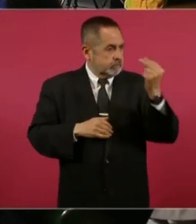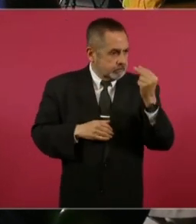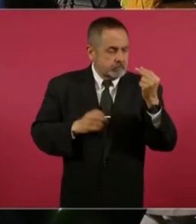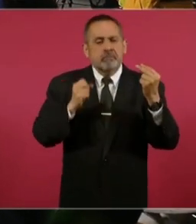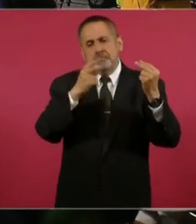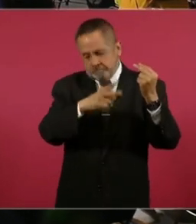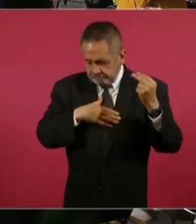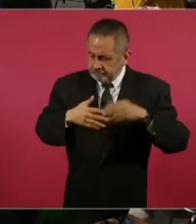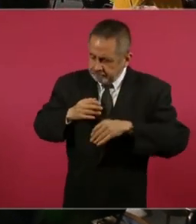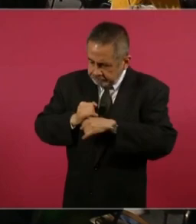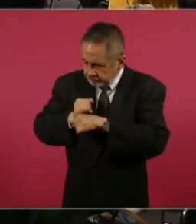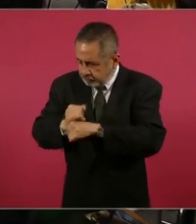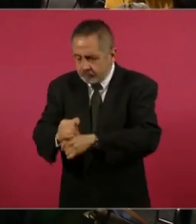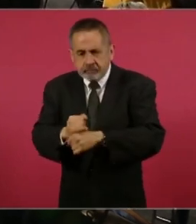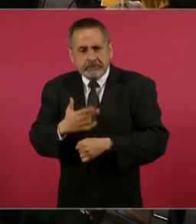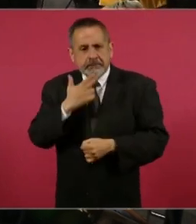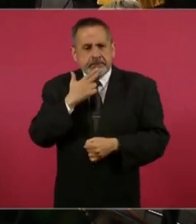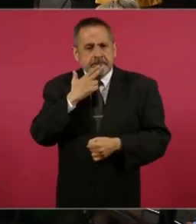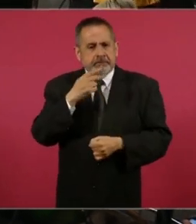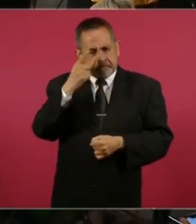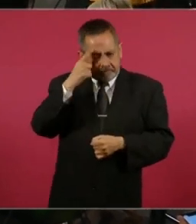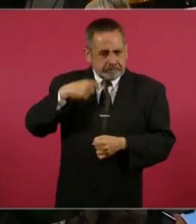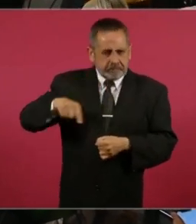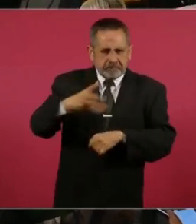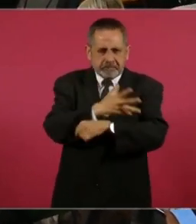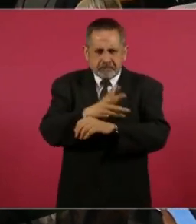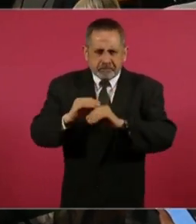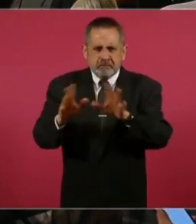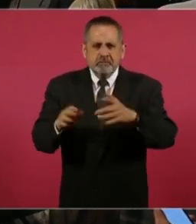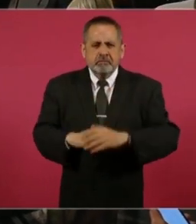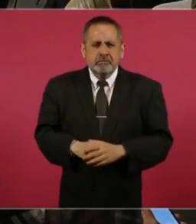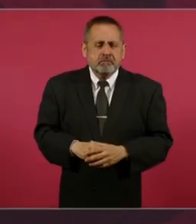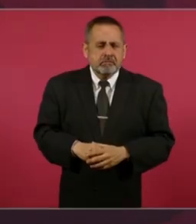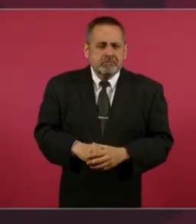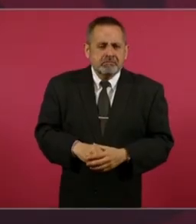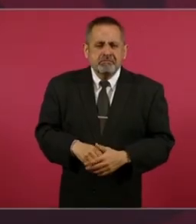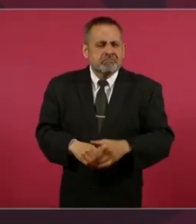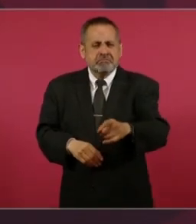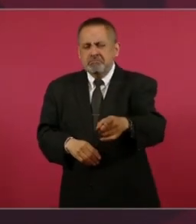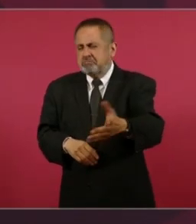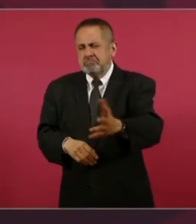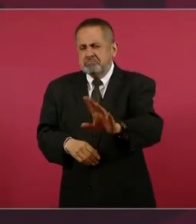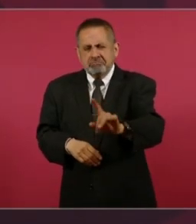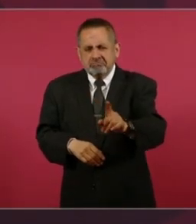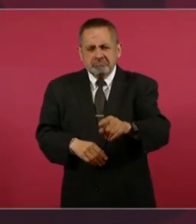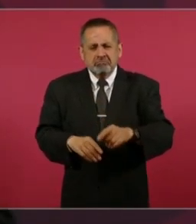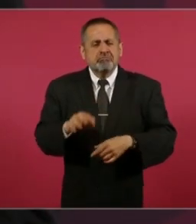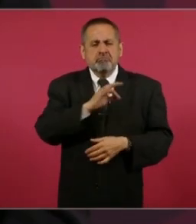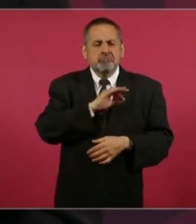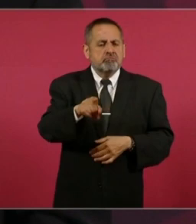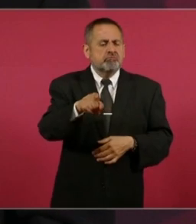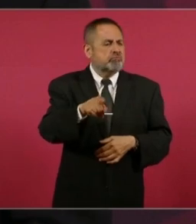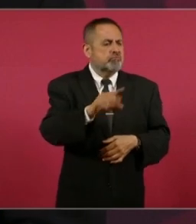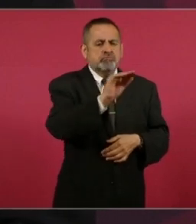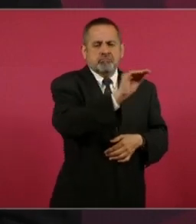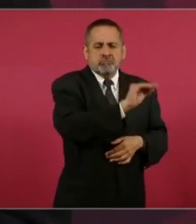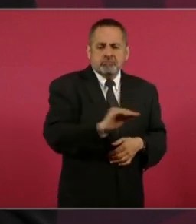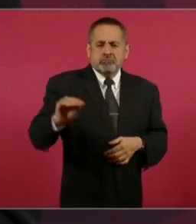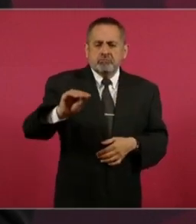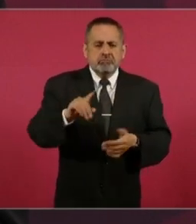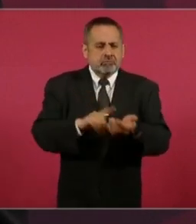pues dan aportan mucho en torno a si pudan estar protendo hacer lo puede hacer la secretaría de